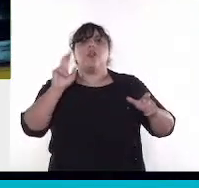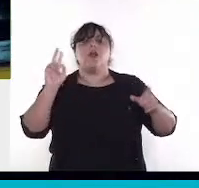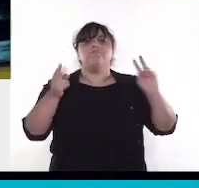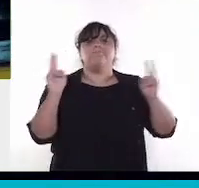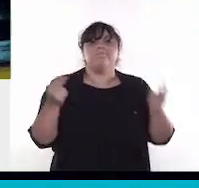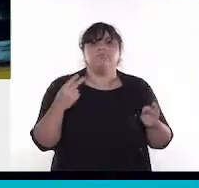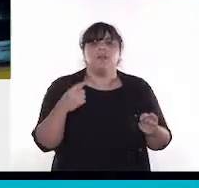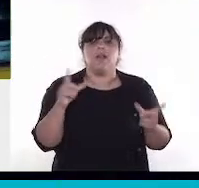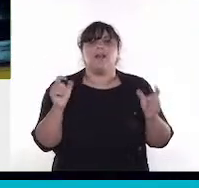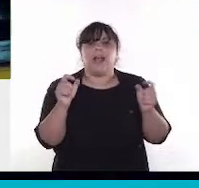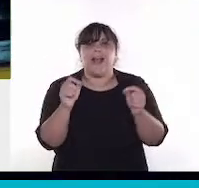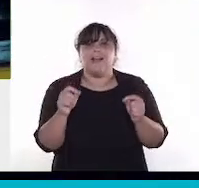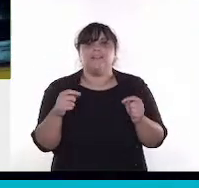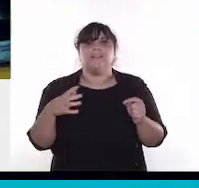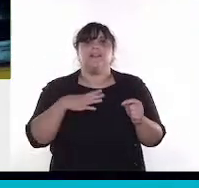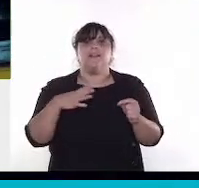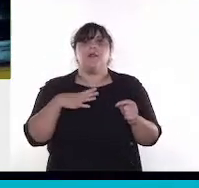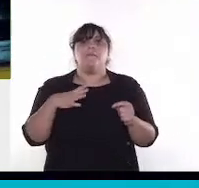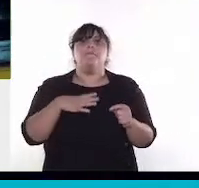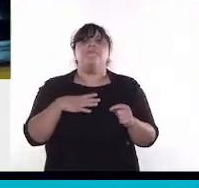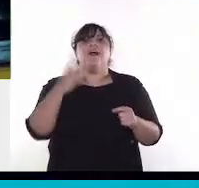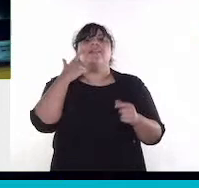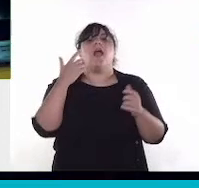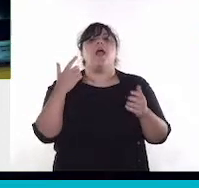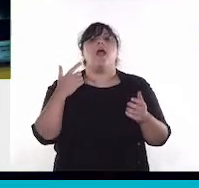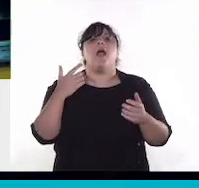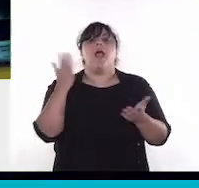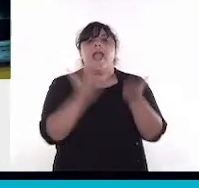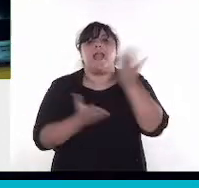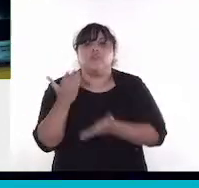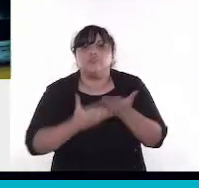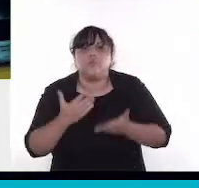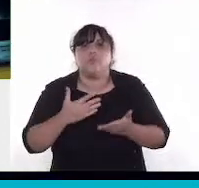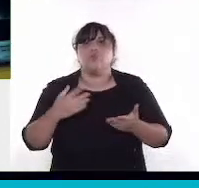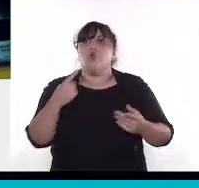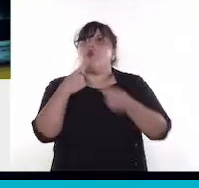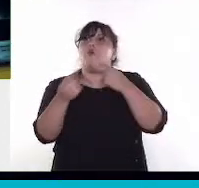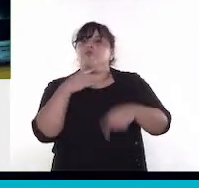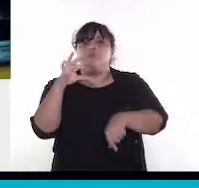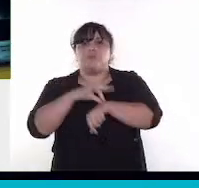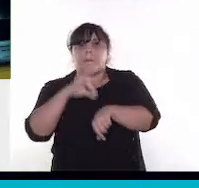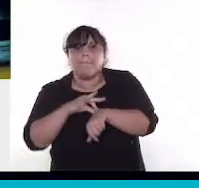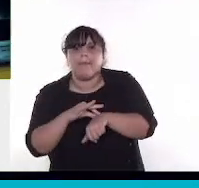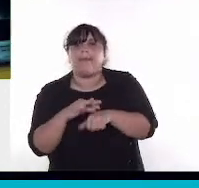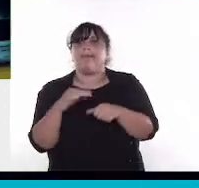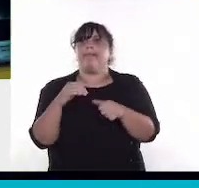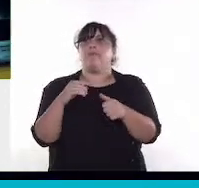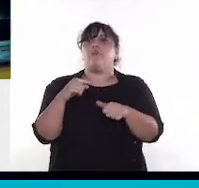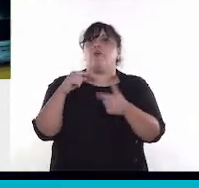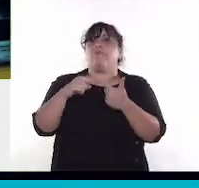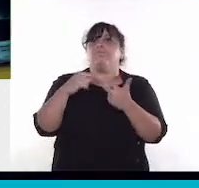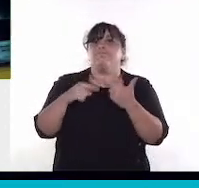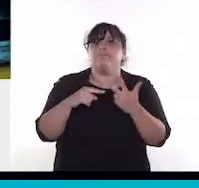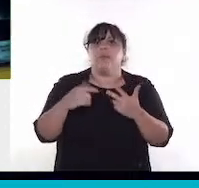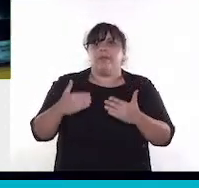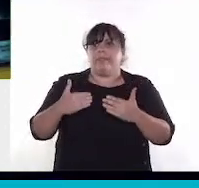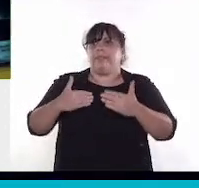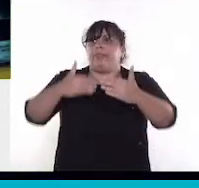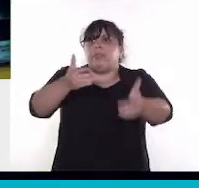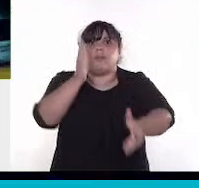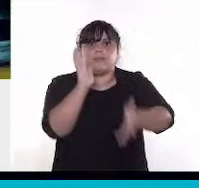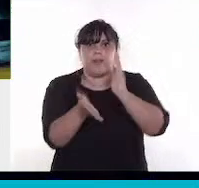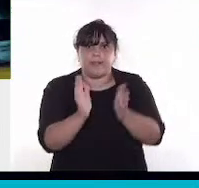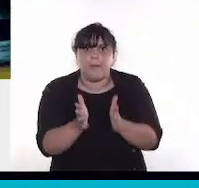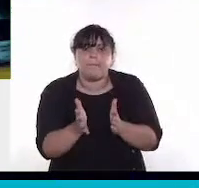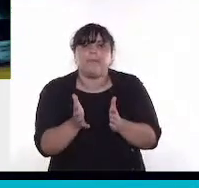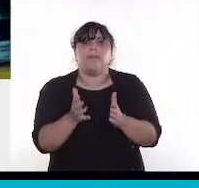acceso al screening, a las pruebas de screening, el descenso en la consulta para el diagnóstico oportuno, las demoras en el acceso a los tratamientos,